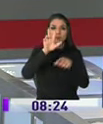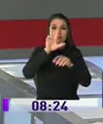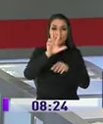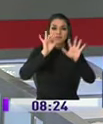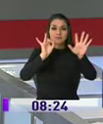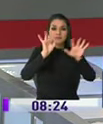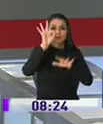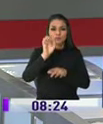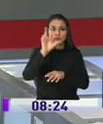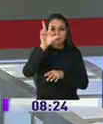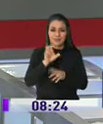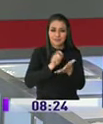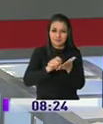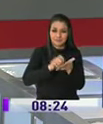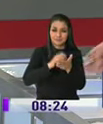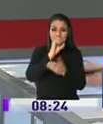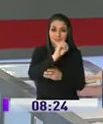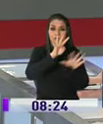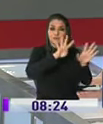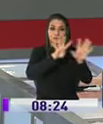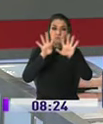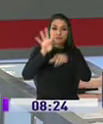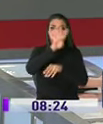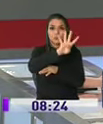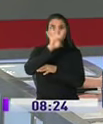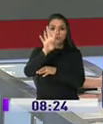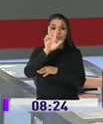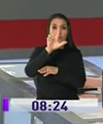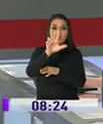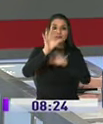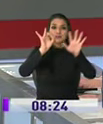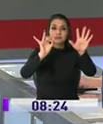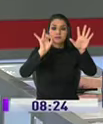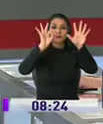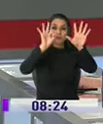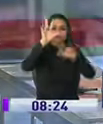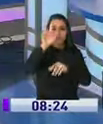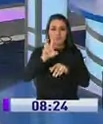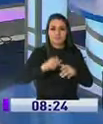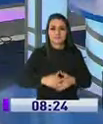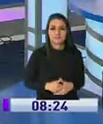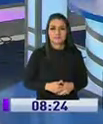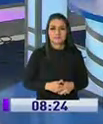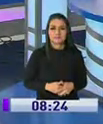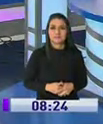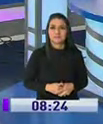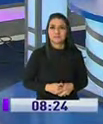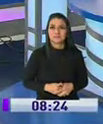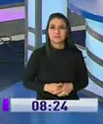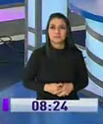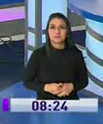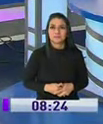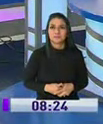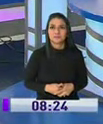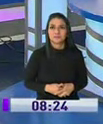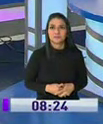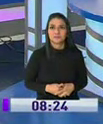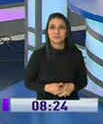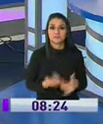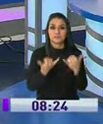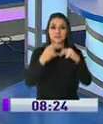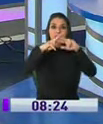099-4437-830. Anótelo por favor, el 099-4437-830. Y hoy vamos a revisar ya